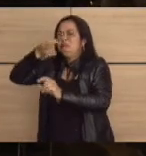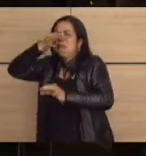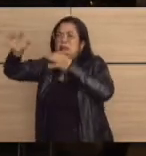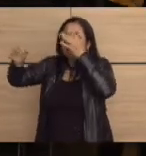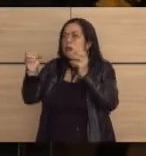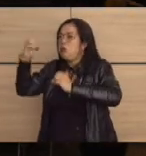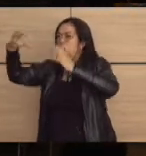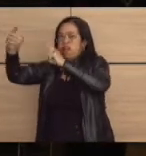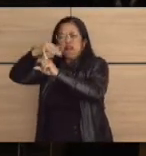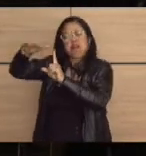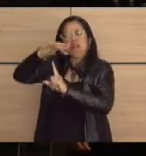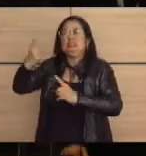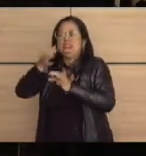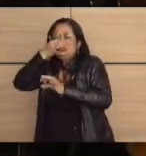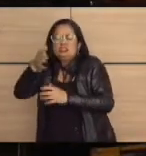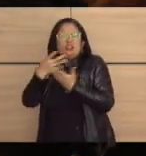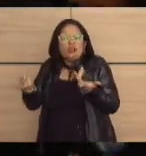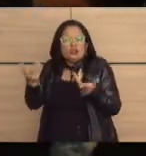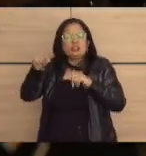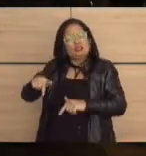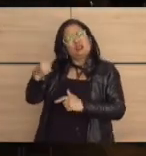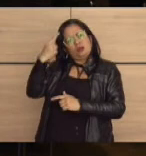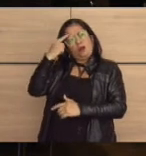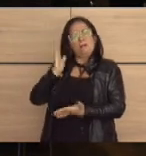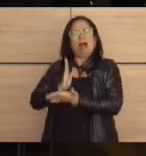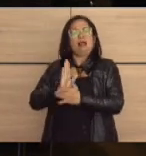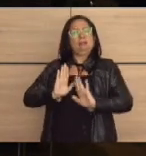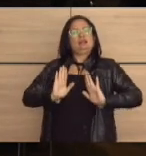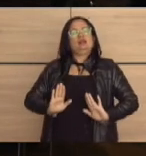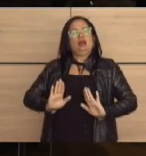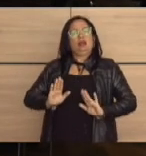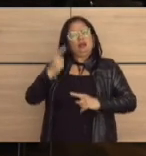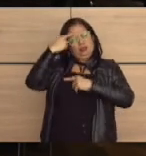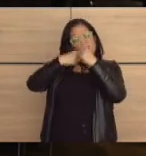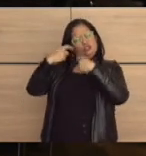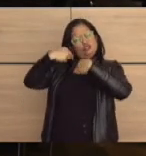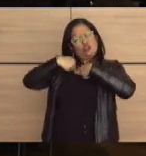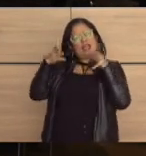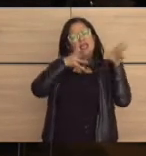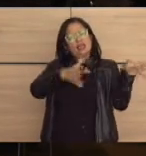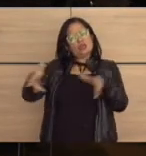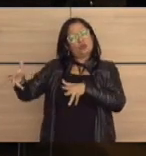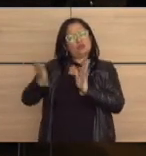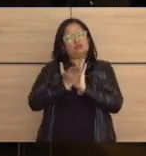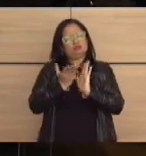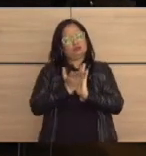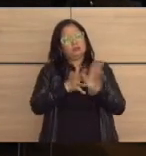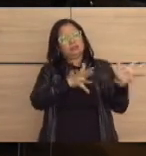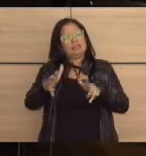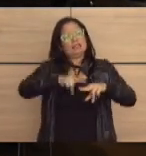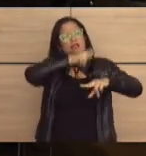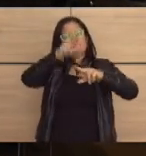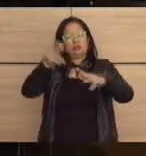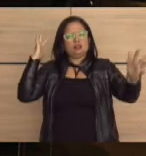estamos necesitando un alto en el camino y preguntarnos cuál es el tipo de relación que tenemos con la naturaleza y cuál es el tipo